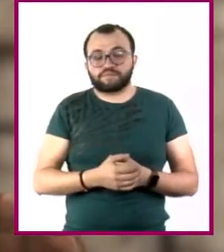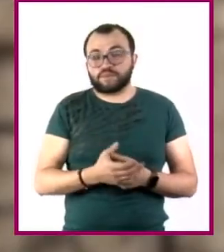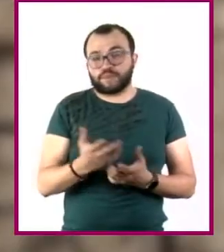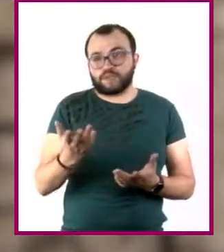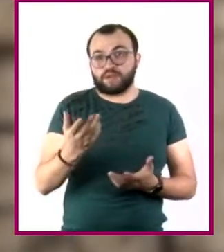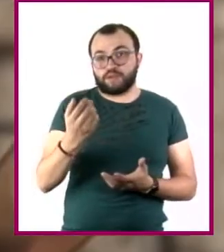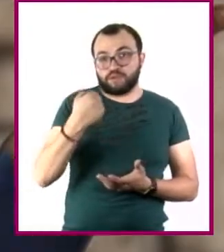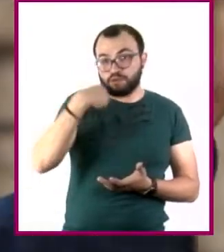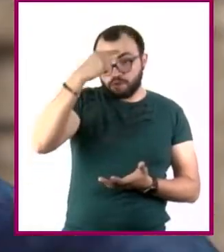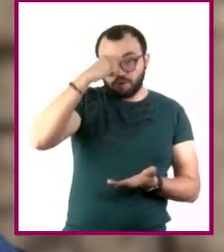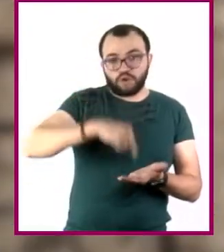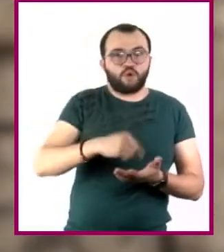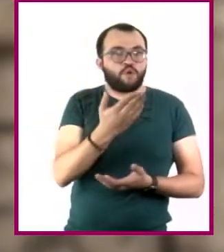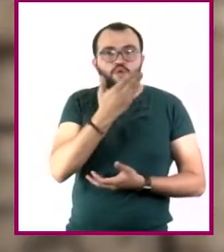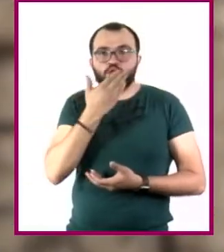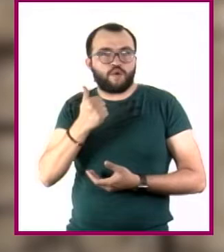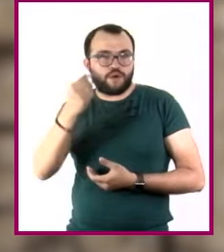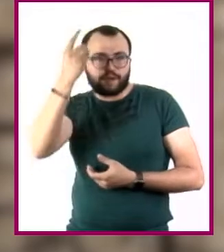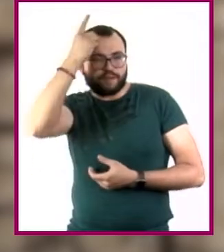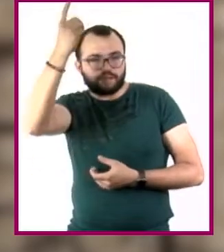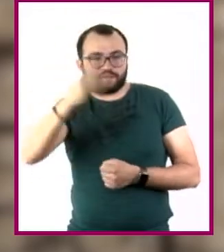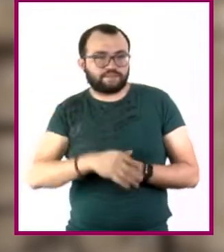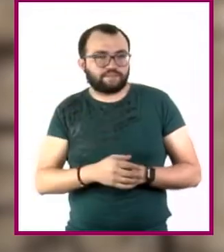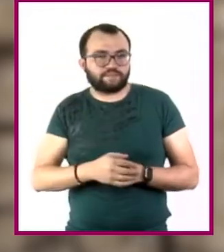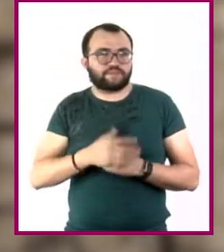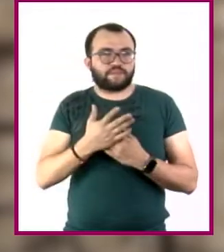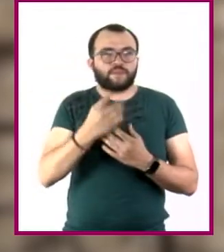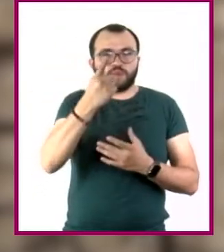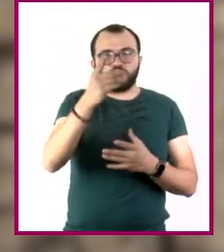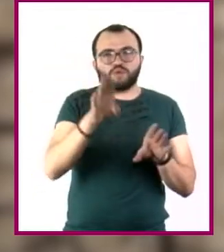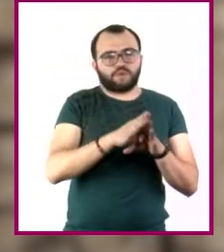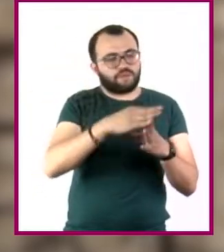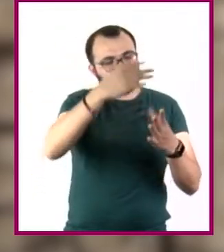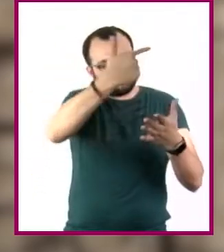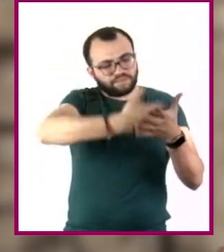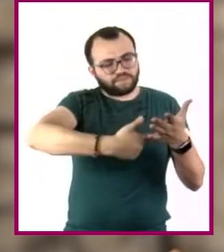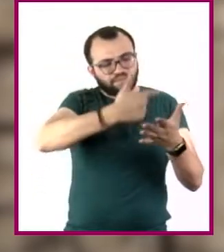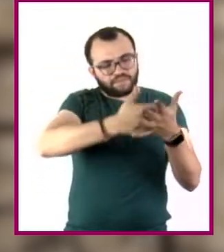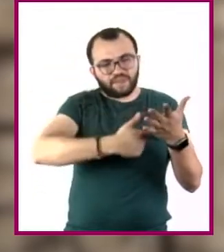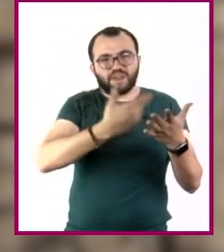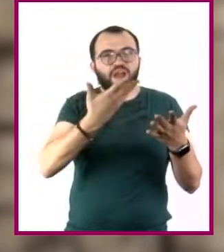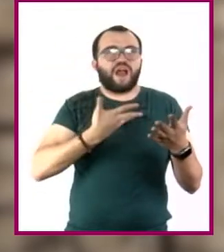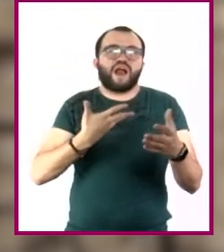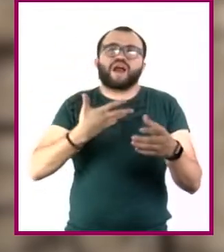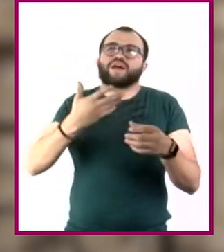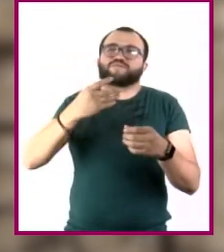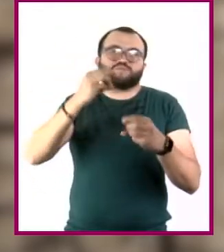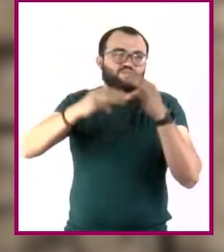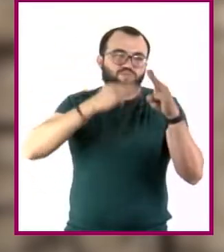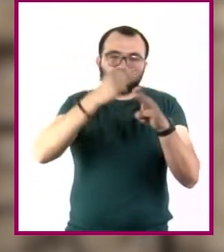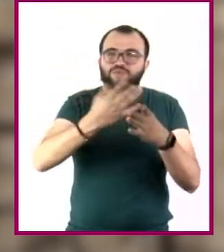O sea, que si se ponen a contar las cosas del mundo encontrarán piedras, árboles,